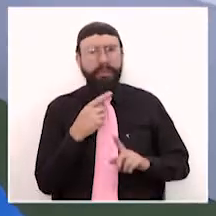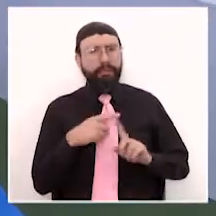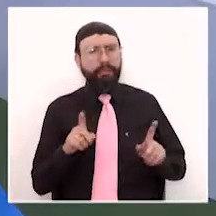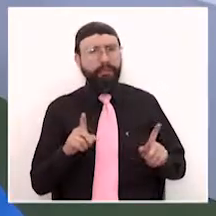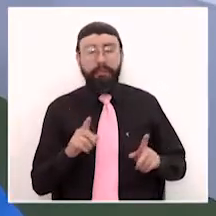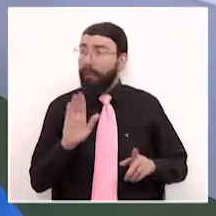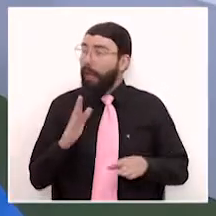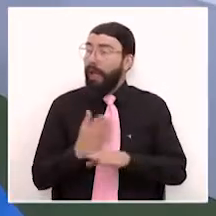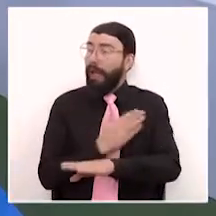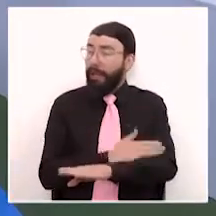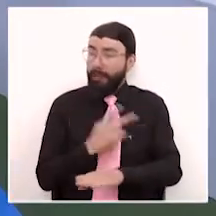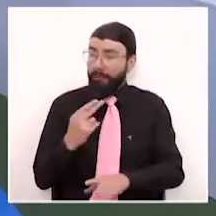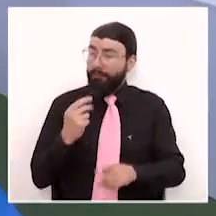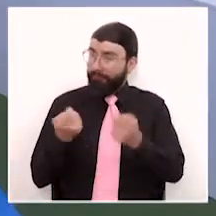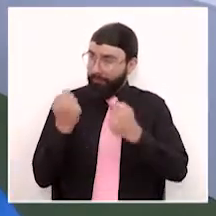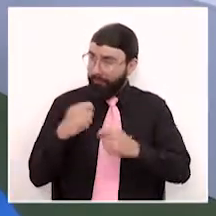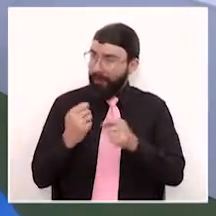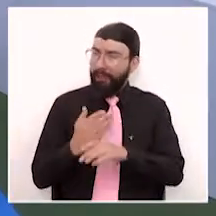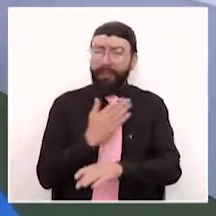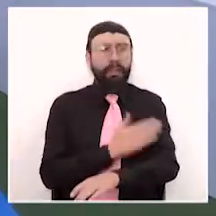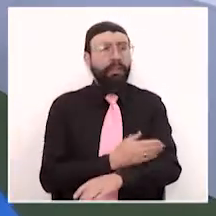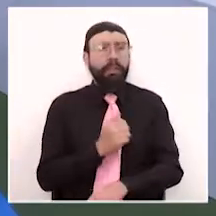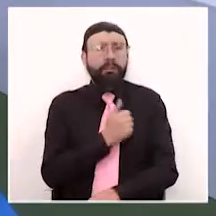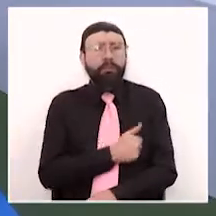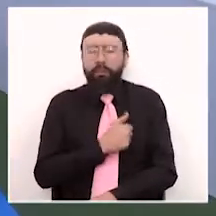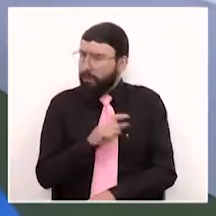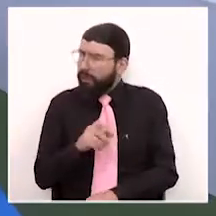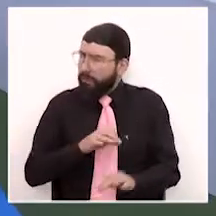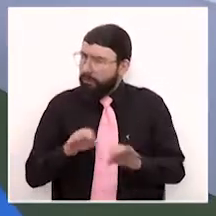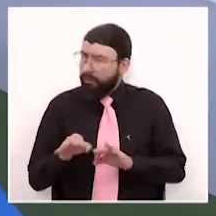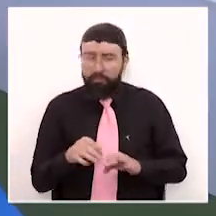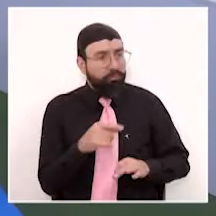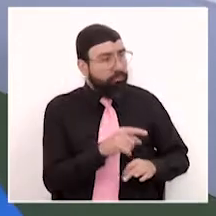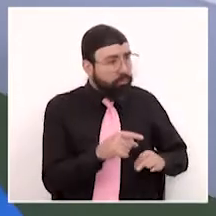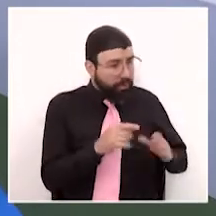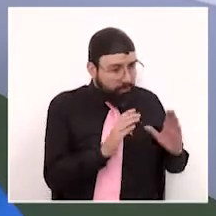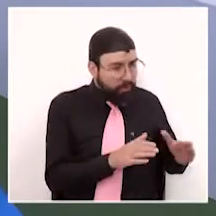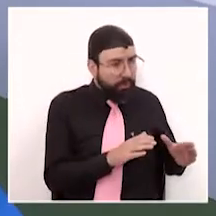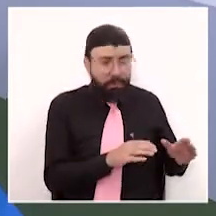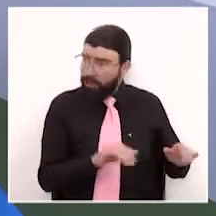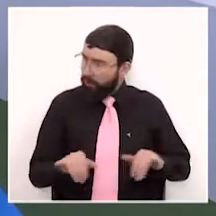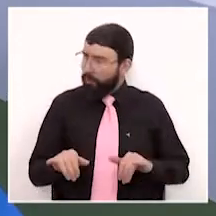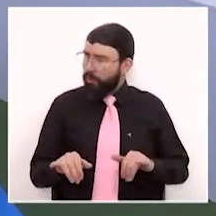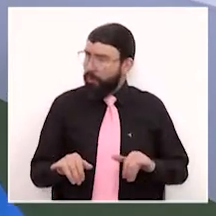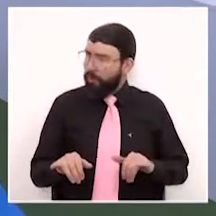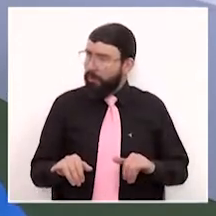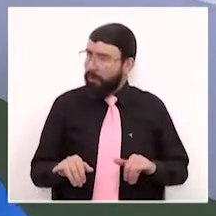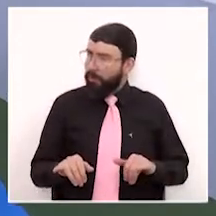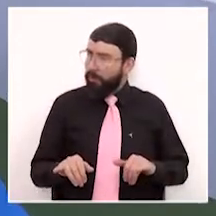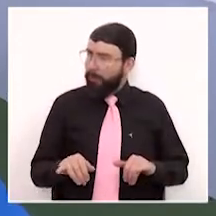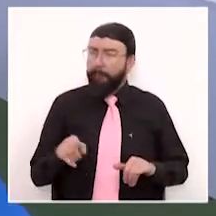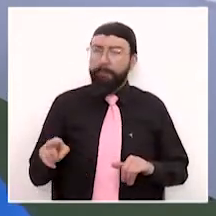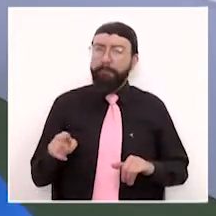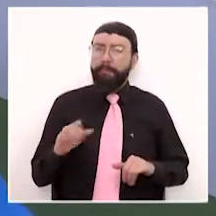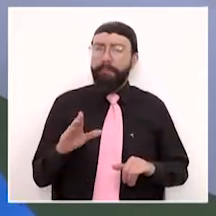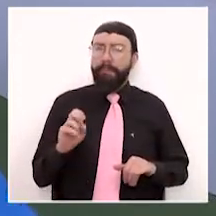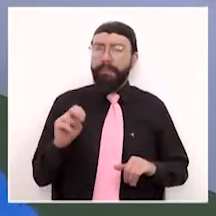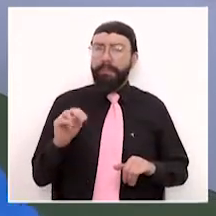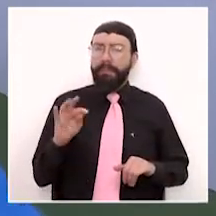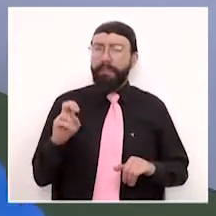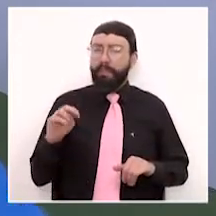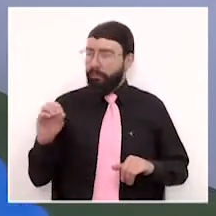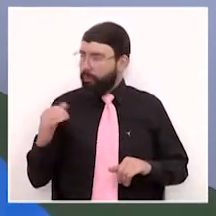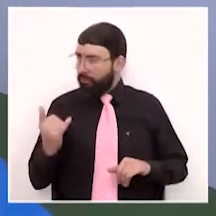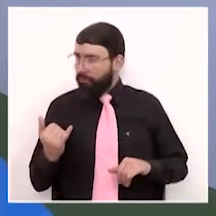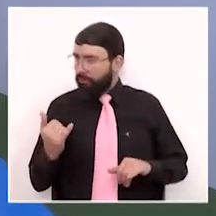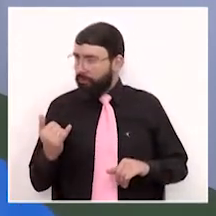irnos al corte de comerciales, Manu, expliquemos este, que es este mismo, ¿cierto? Este es el de centeno, es este. Ok, que, este sí, es el de